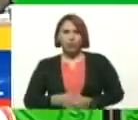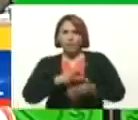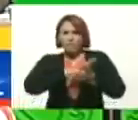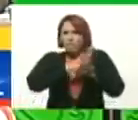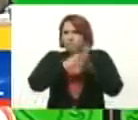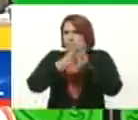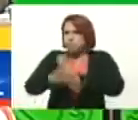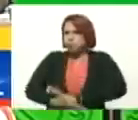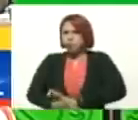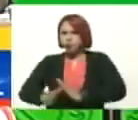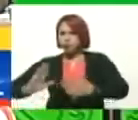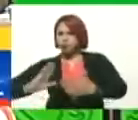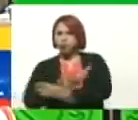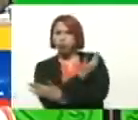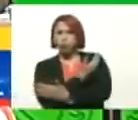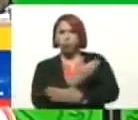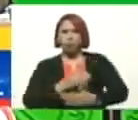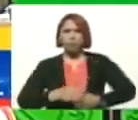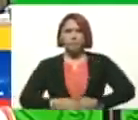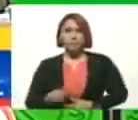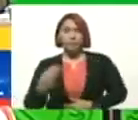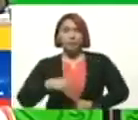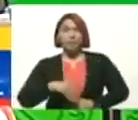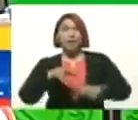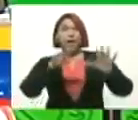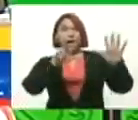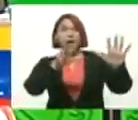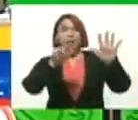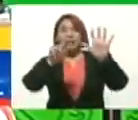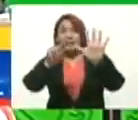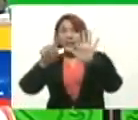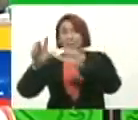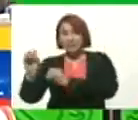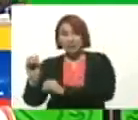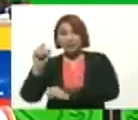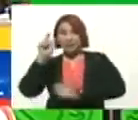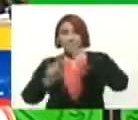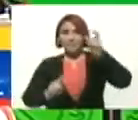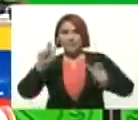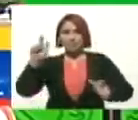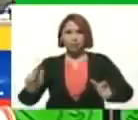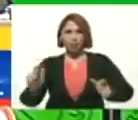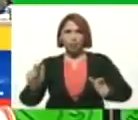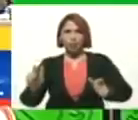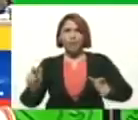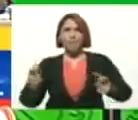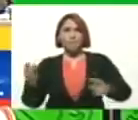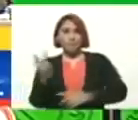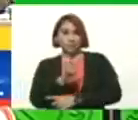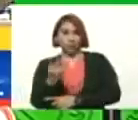desaparición forzada de más de 860 venezolanos y venezolanas en Colombia,